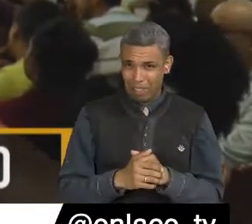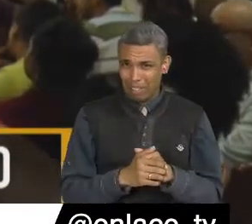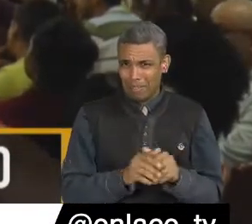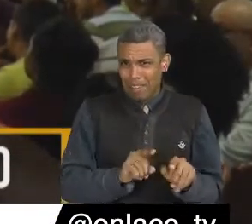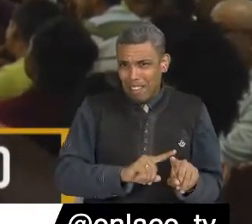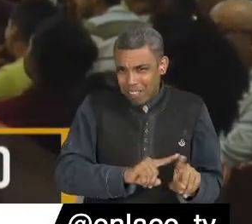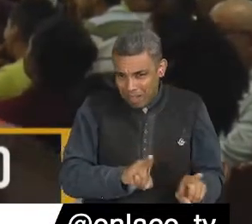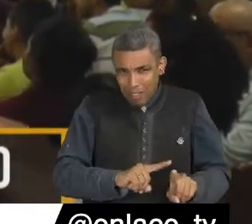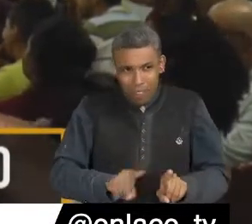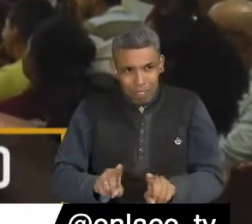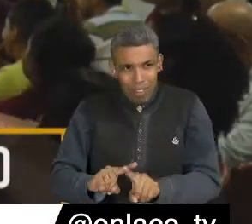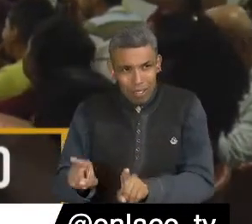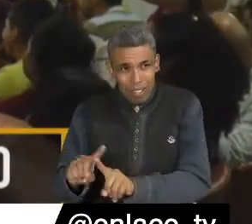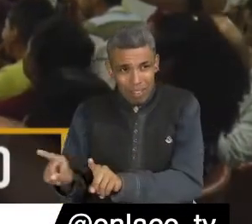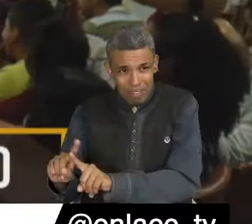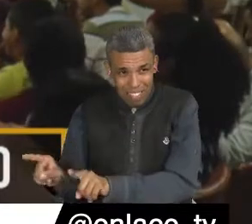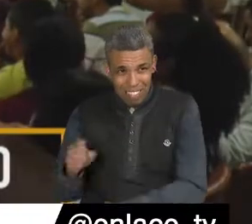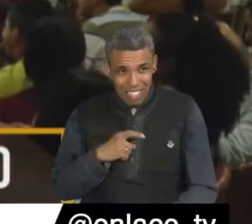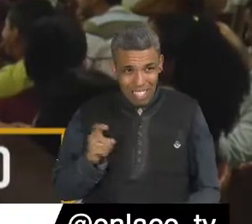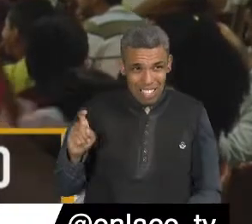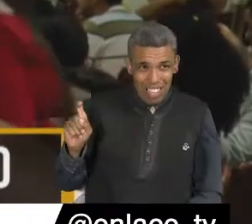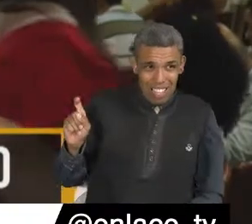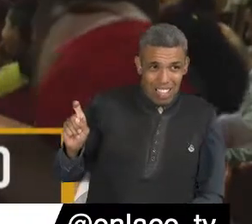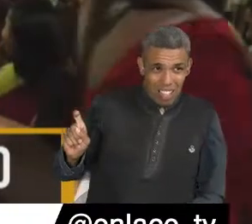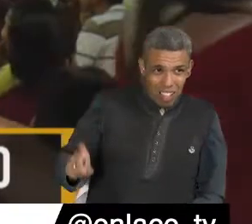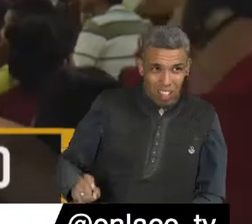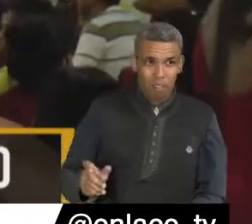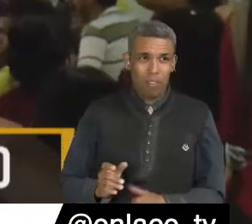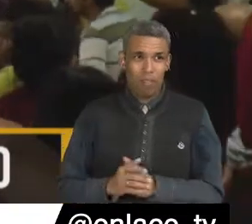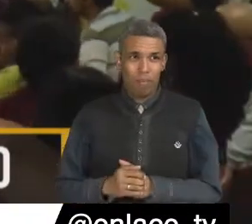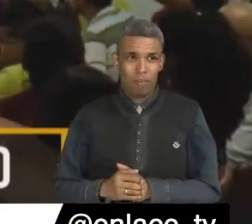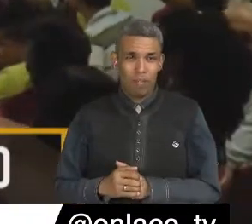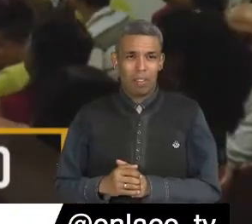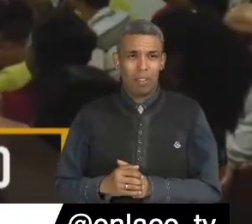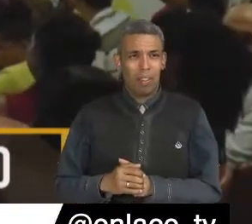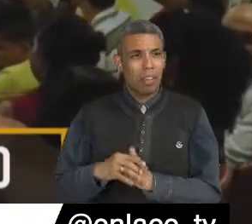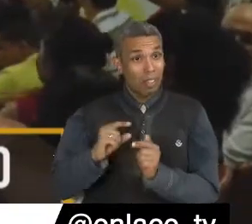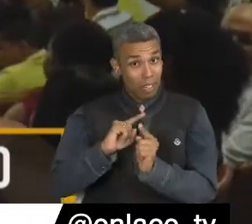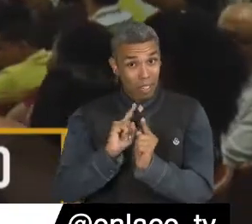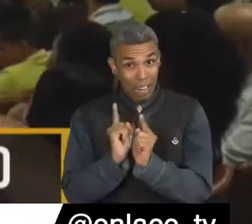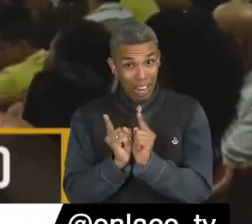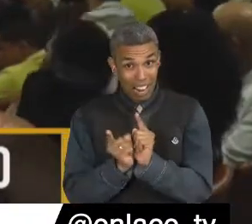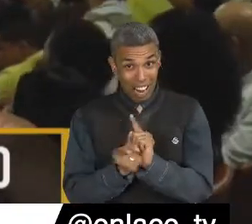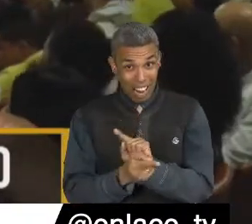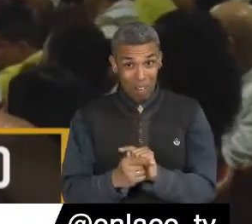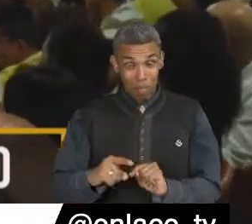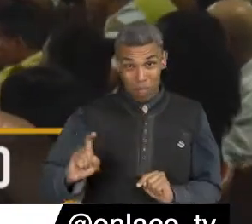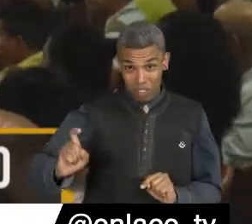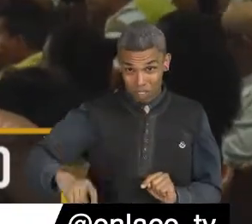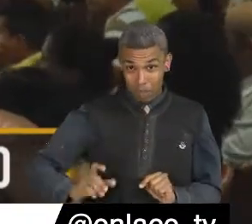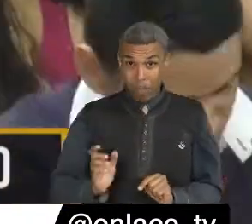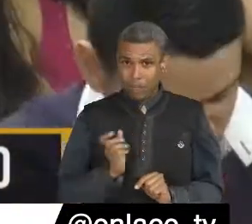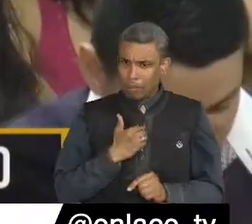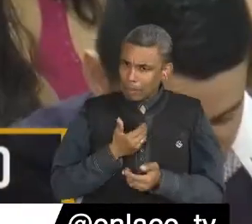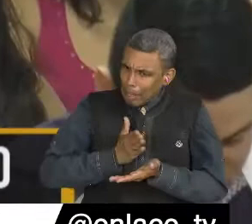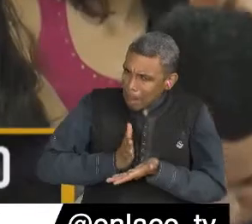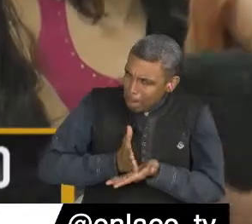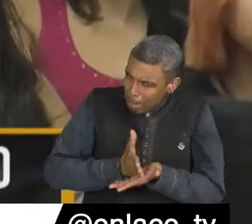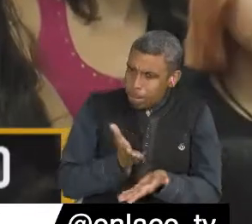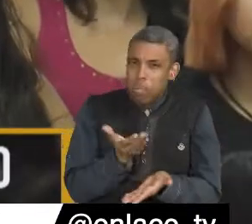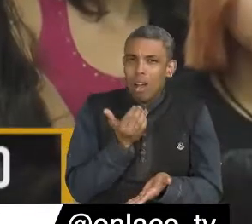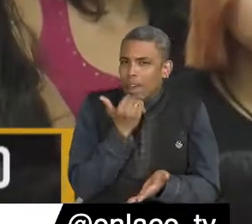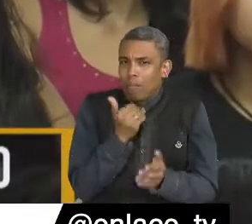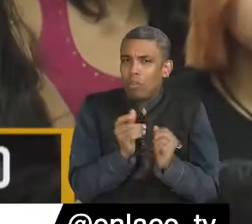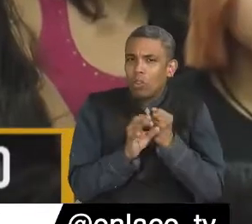estudiantes de comunicación tienen que entender que este es un campo en el que se interrelacionan con muchas disciplinas como la sociología,